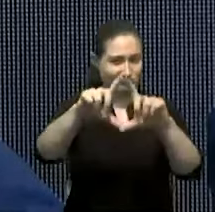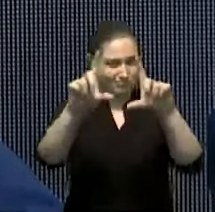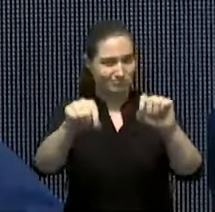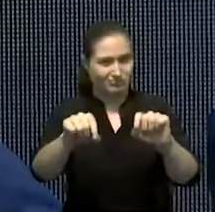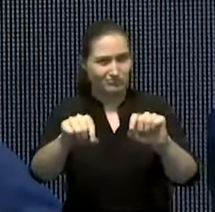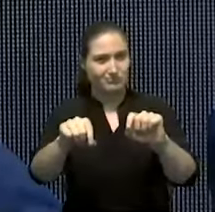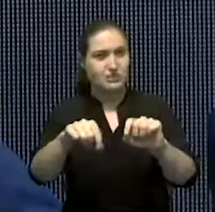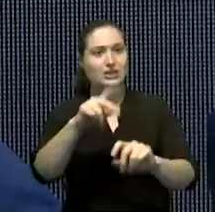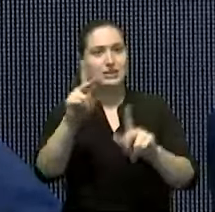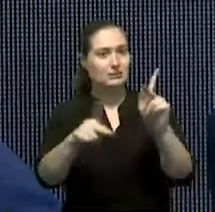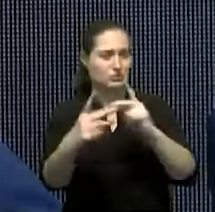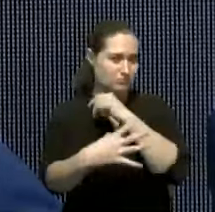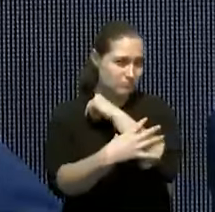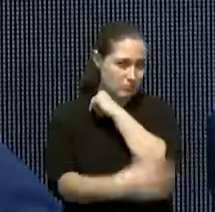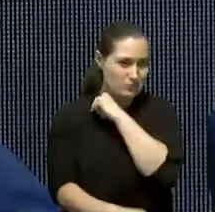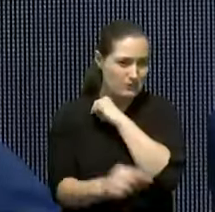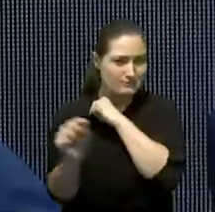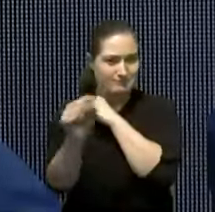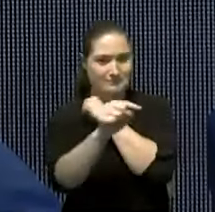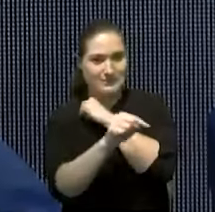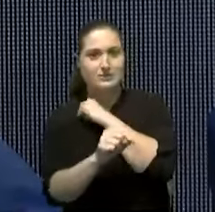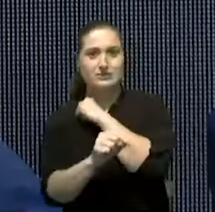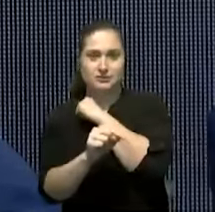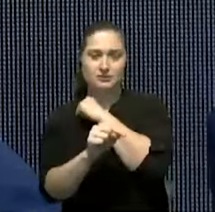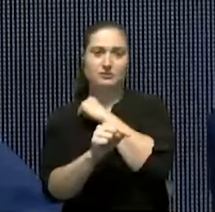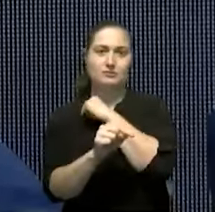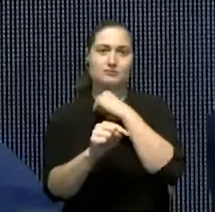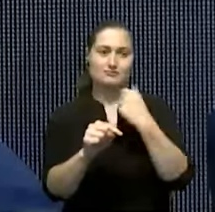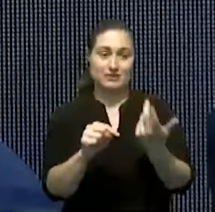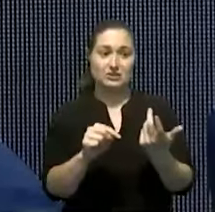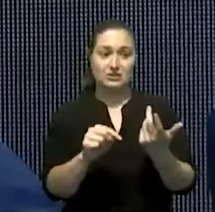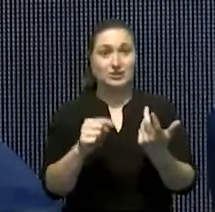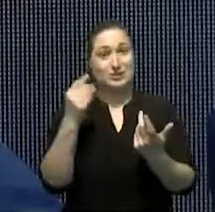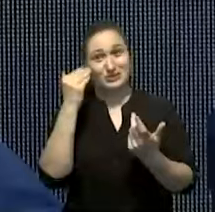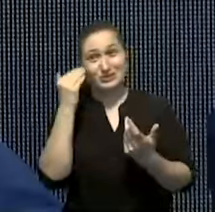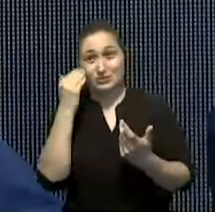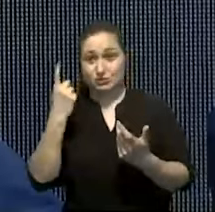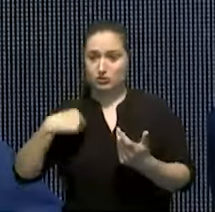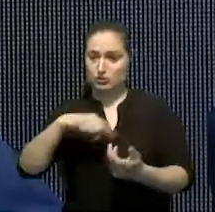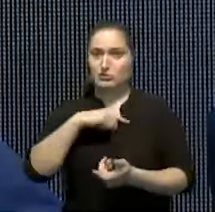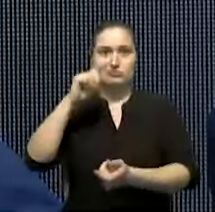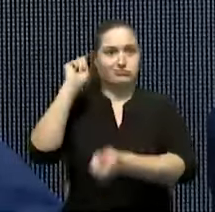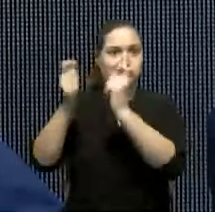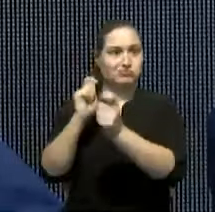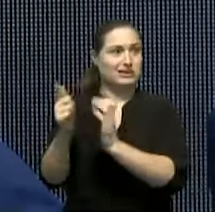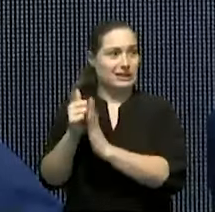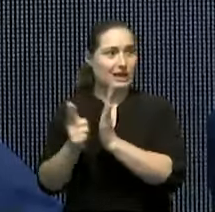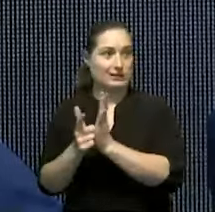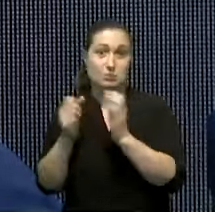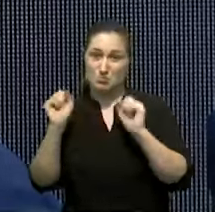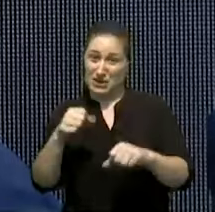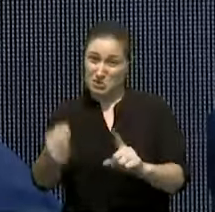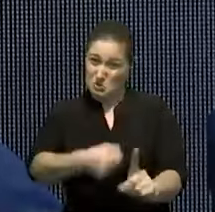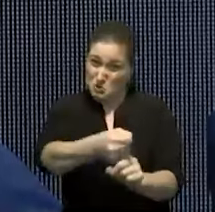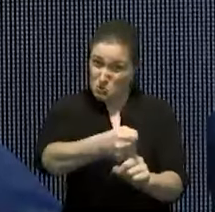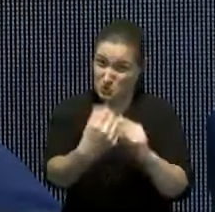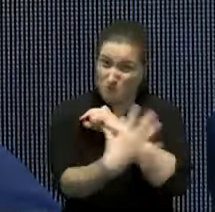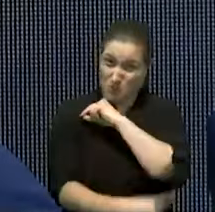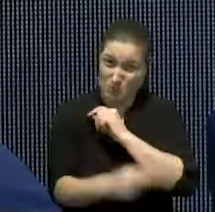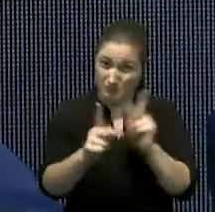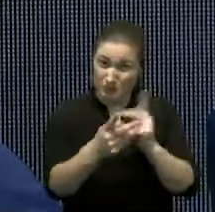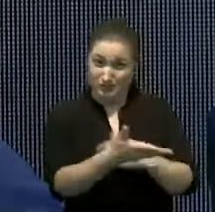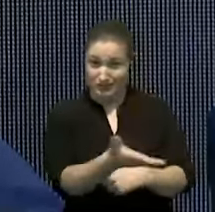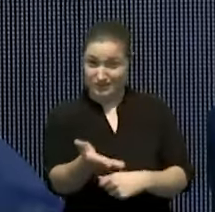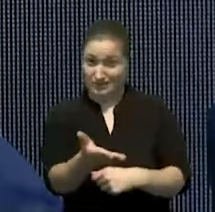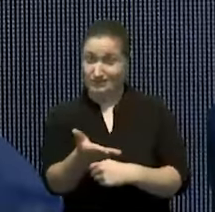población más vulnerable por lo que pudiera ser el efecto de las medidas que estamos teniendo y adicionalmente como